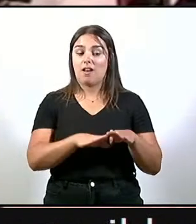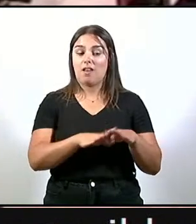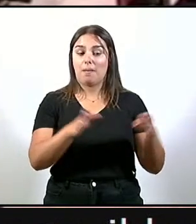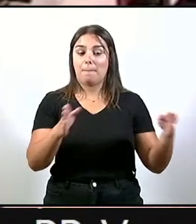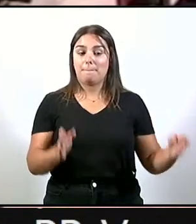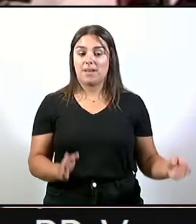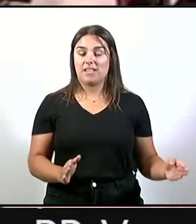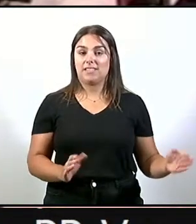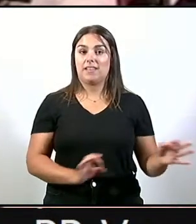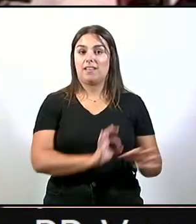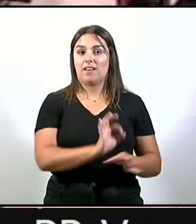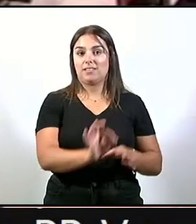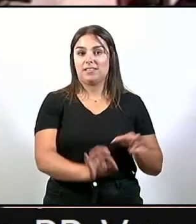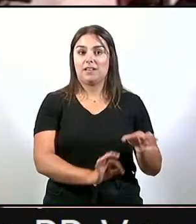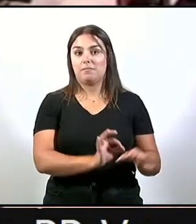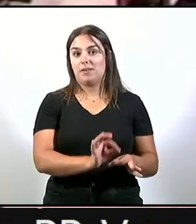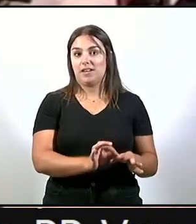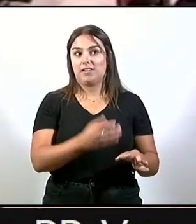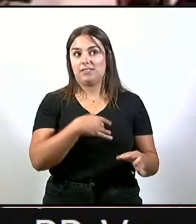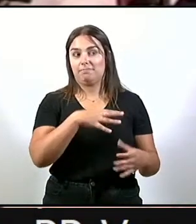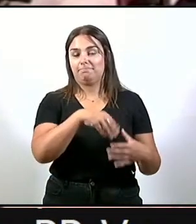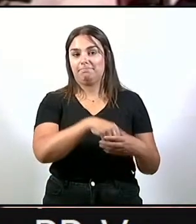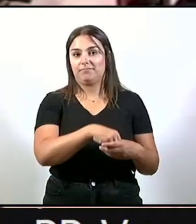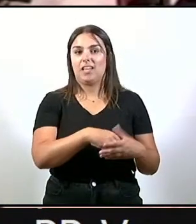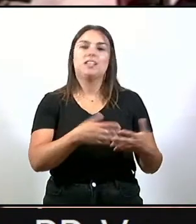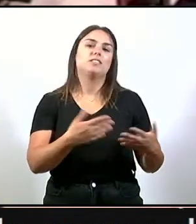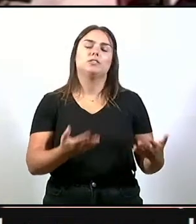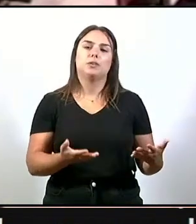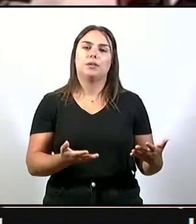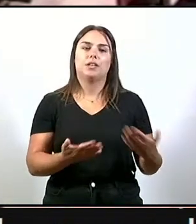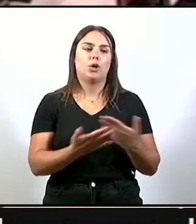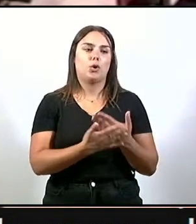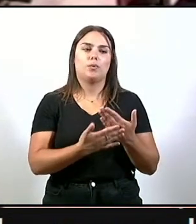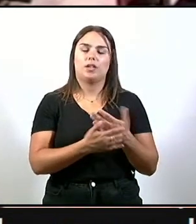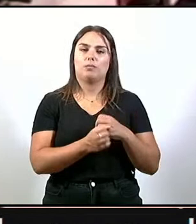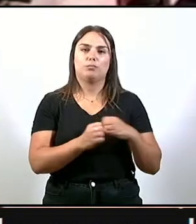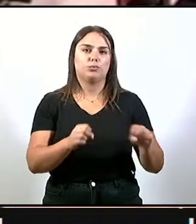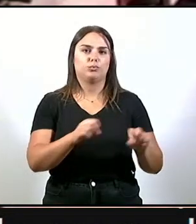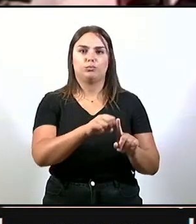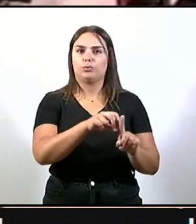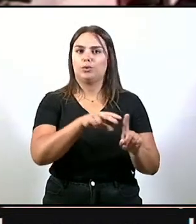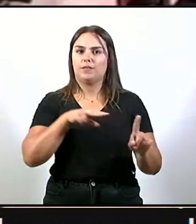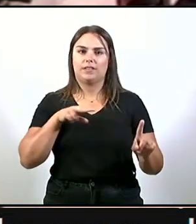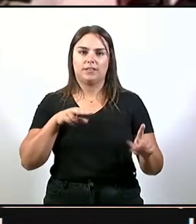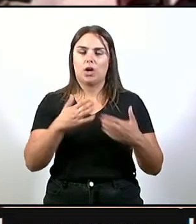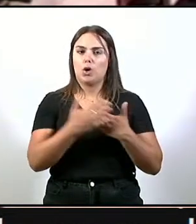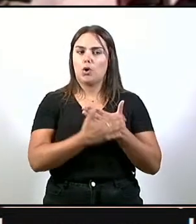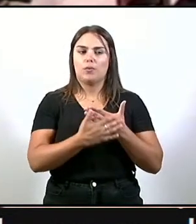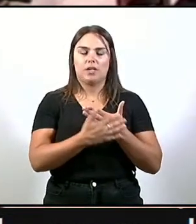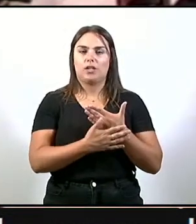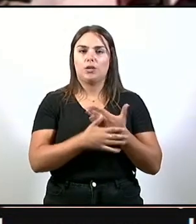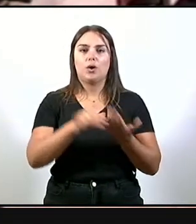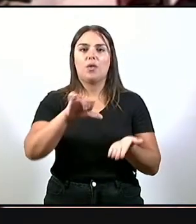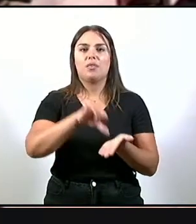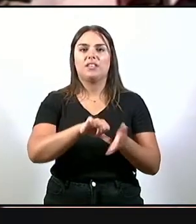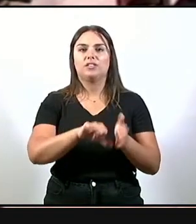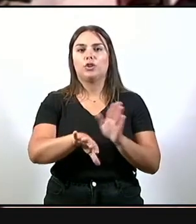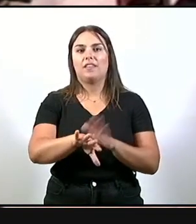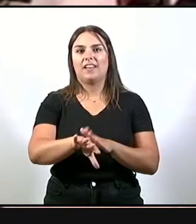la Cámara, tal y como usted ha explicado, sería ingobernable desde mi punto de vista un gobierno de centro-derecha con una mesa